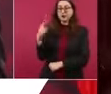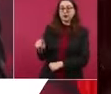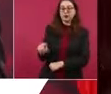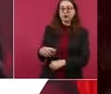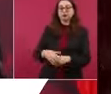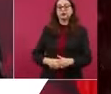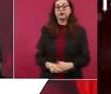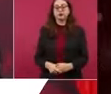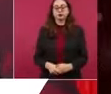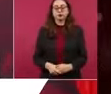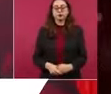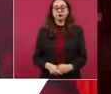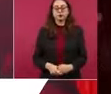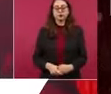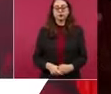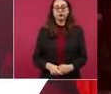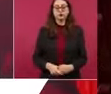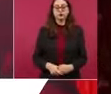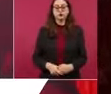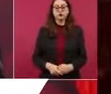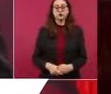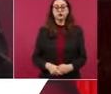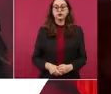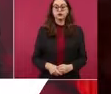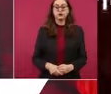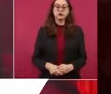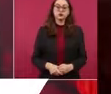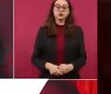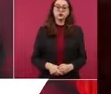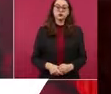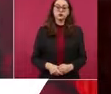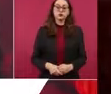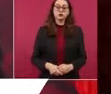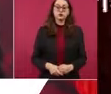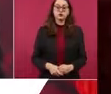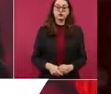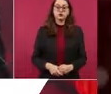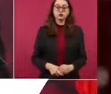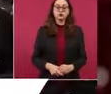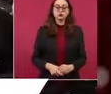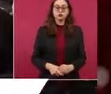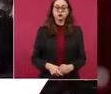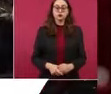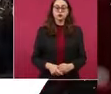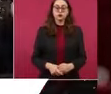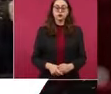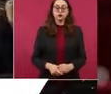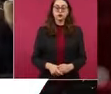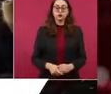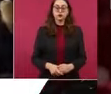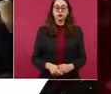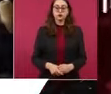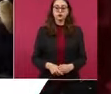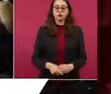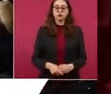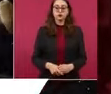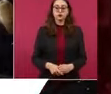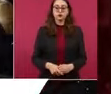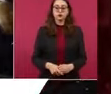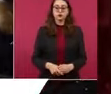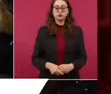en esta sección que hablamos sobre Genaro García Luna. Adelante con el tema de Nicaragua, que nos parece muy importante. Muchas gracias,